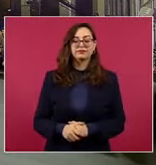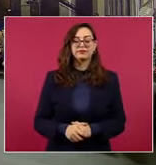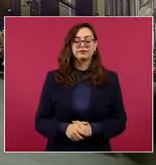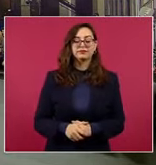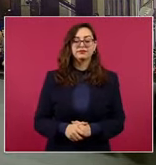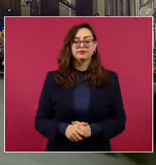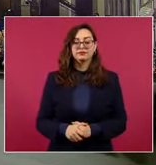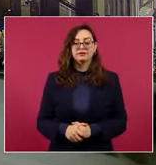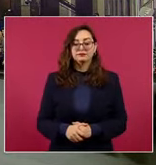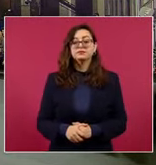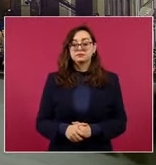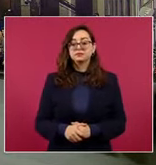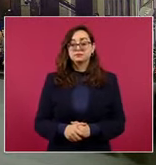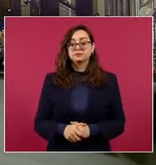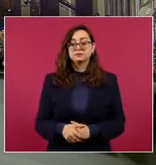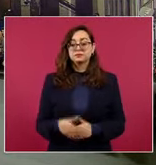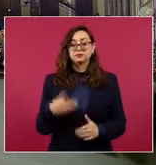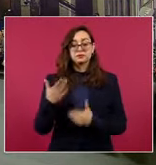Sí, un fin de semana.